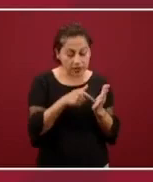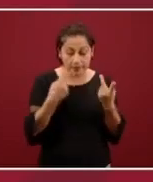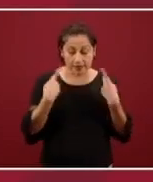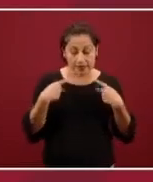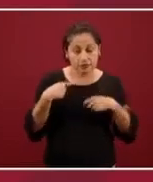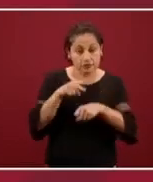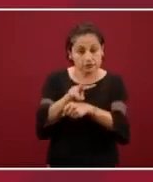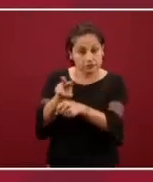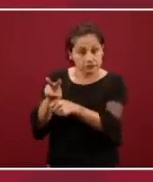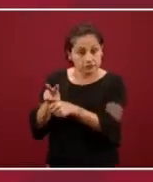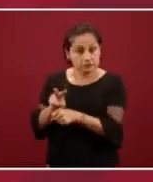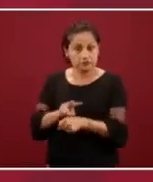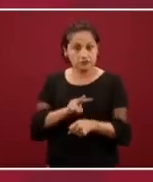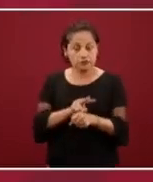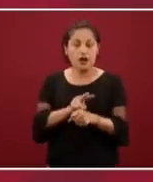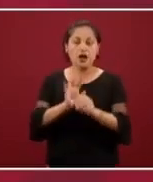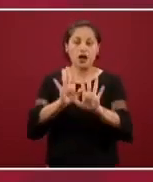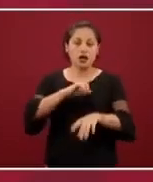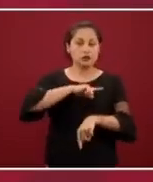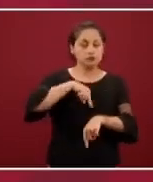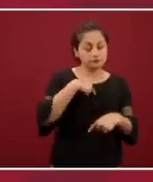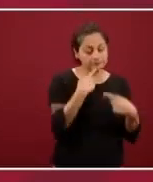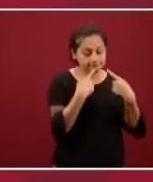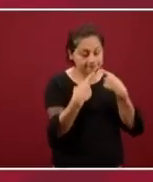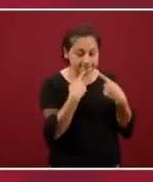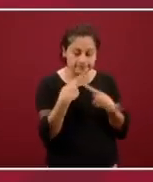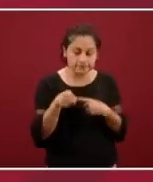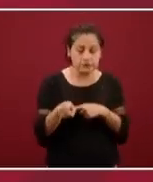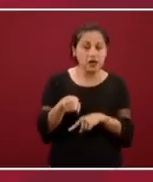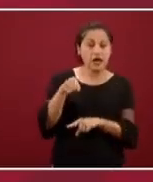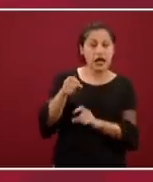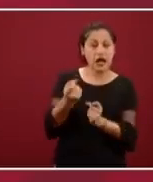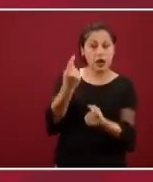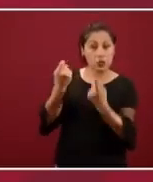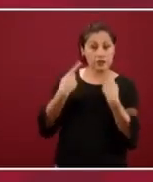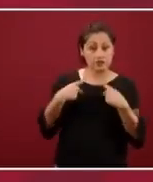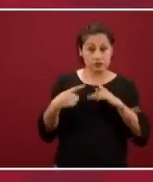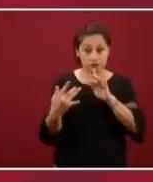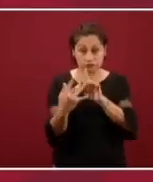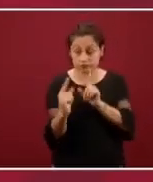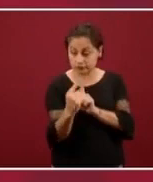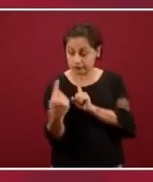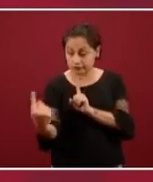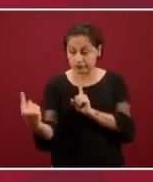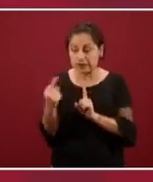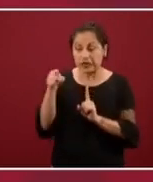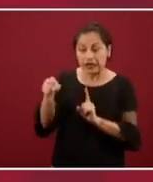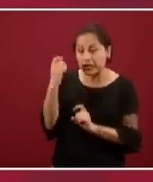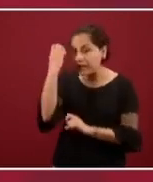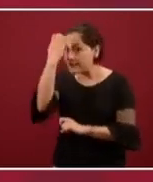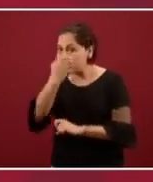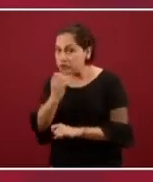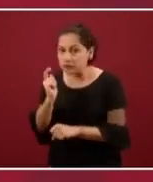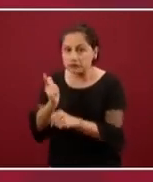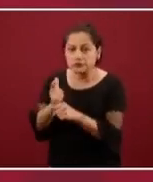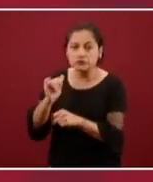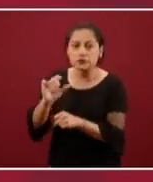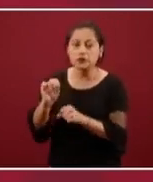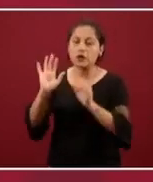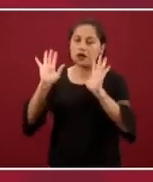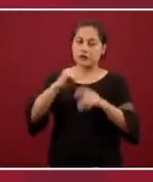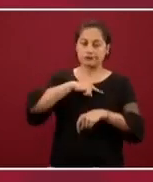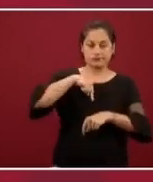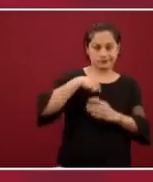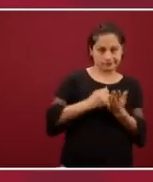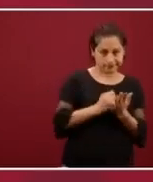se realizan, si es necesario, pues las pruebas correspondientes. Entonces, en el caso particular, sí como tal se está dando